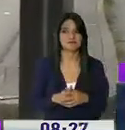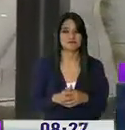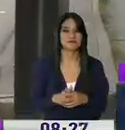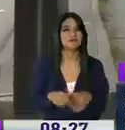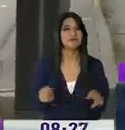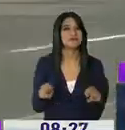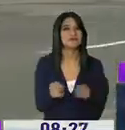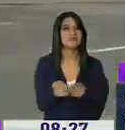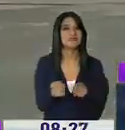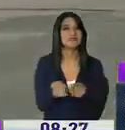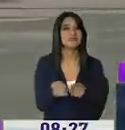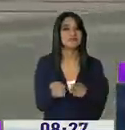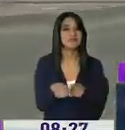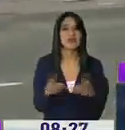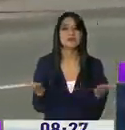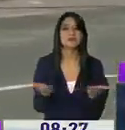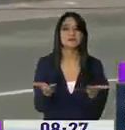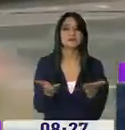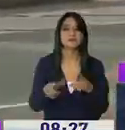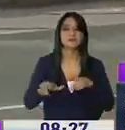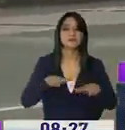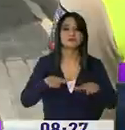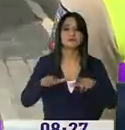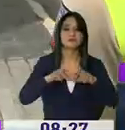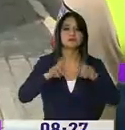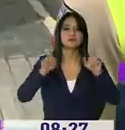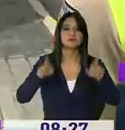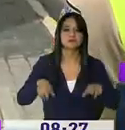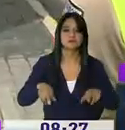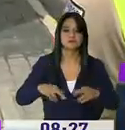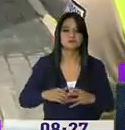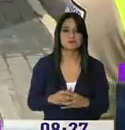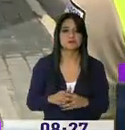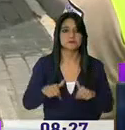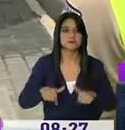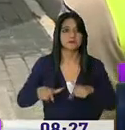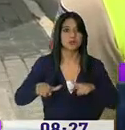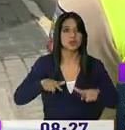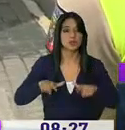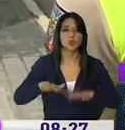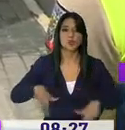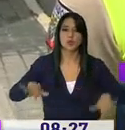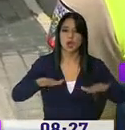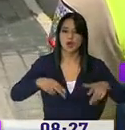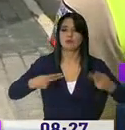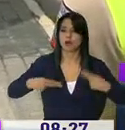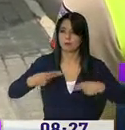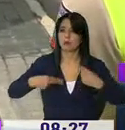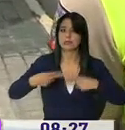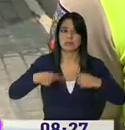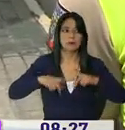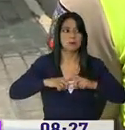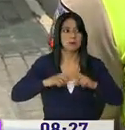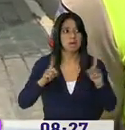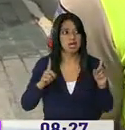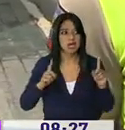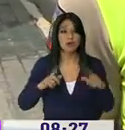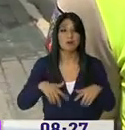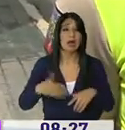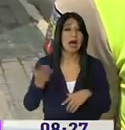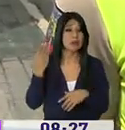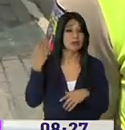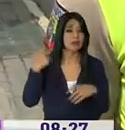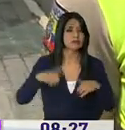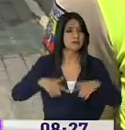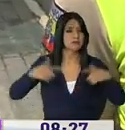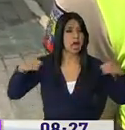pudo observar en el sector del recreo. Recordemos que este es un lugar comercial, pero sin embargo a la capacidad que suele estar normalmente